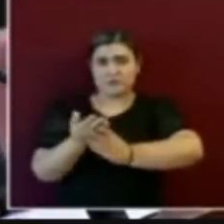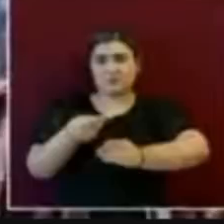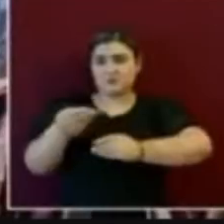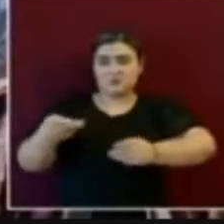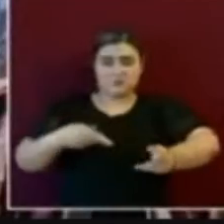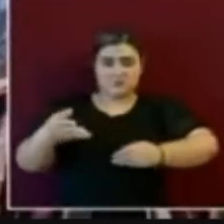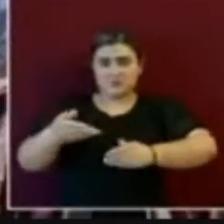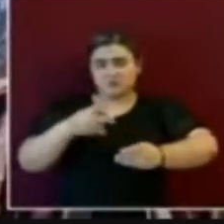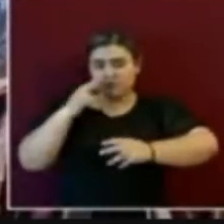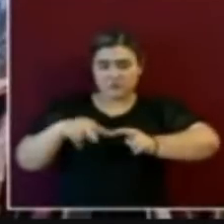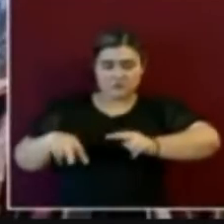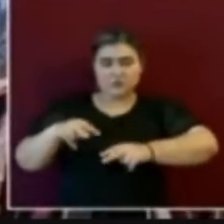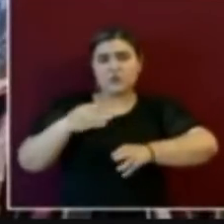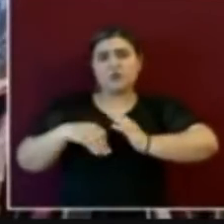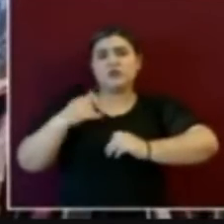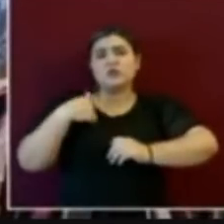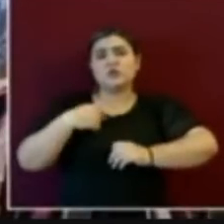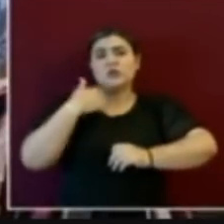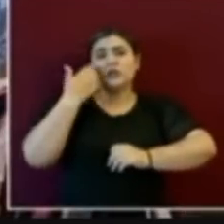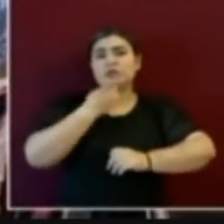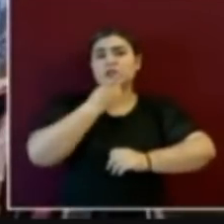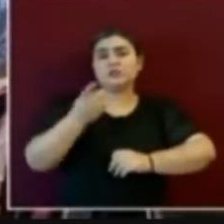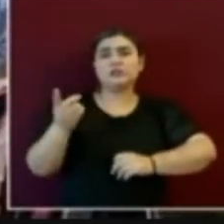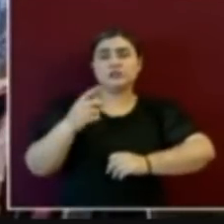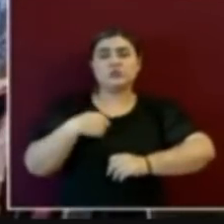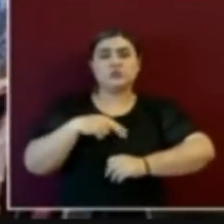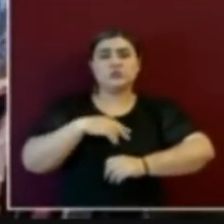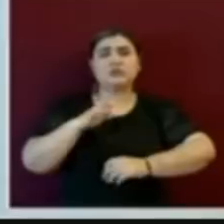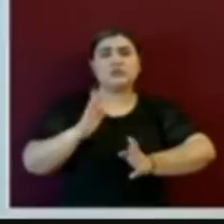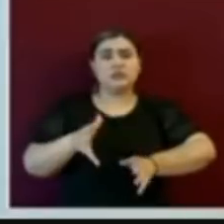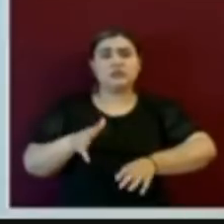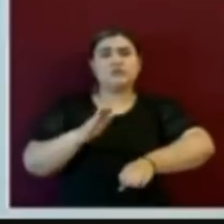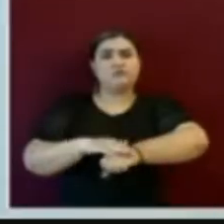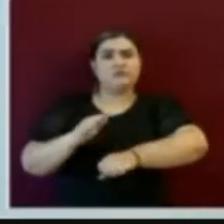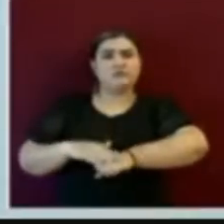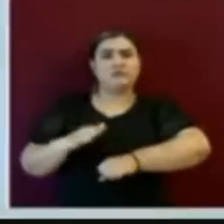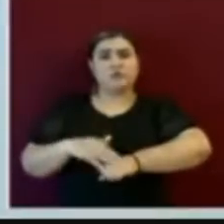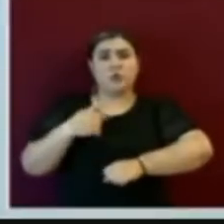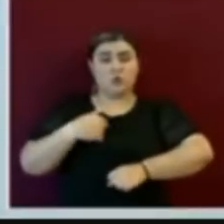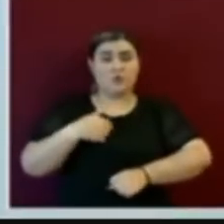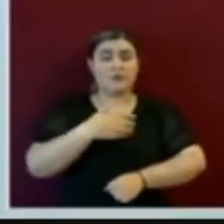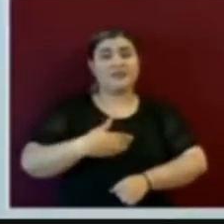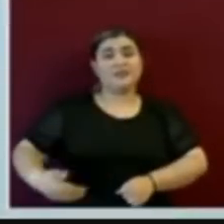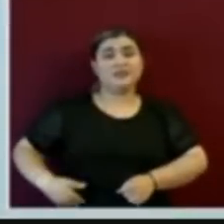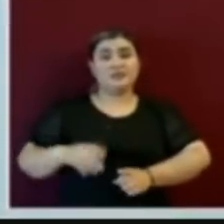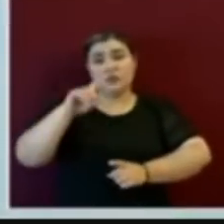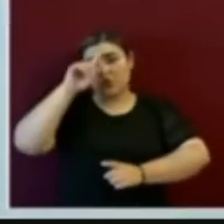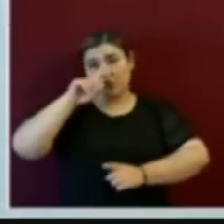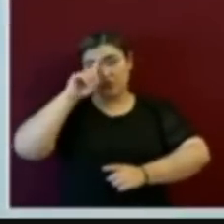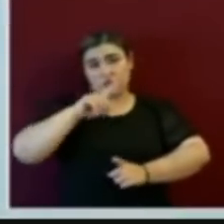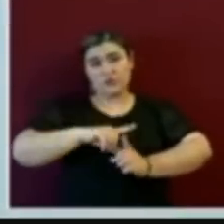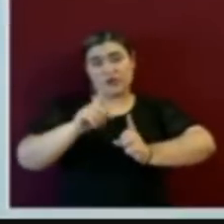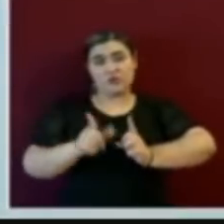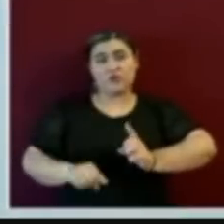quiero decirles a ustedes que hemos convocado, soy el presidente del Consejo Nacional de Morena